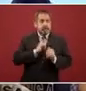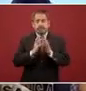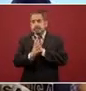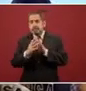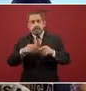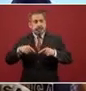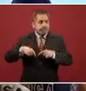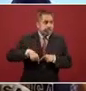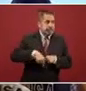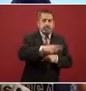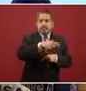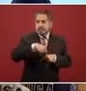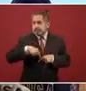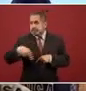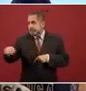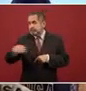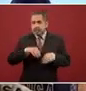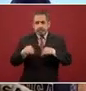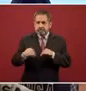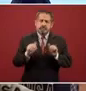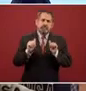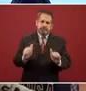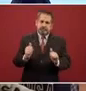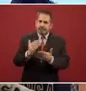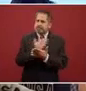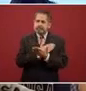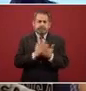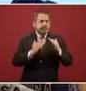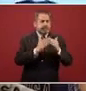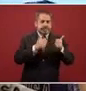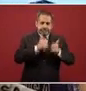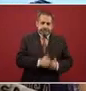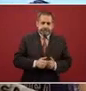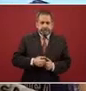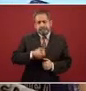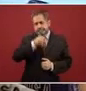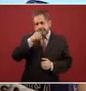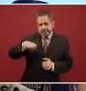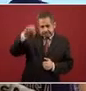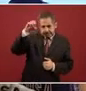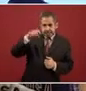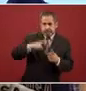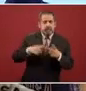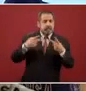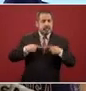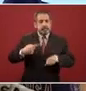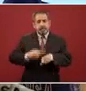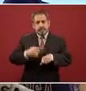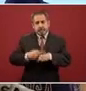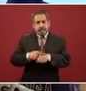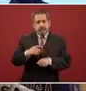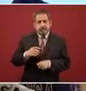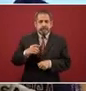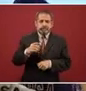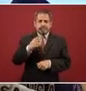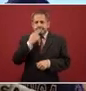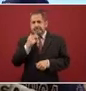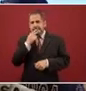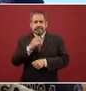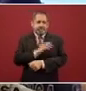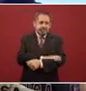actividades laborales se contagien, en especial adultos mayores y personas con enfermedad crónica, pero